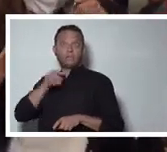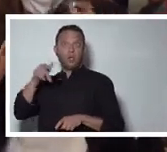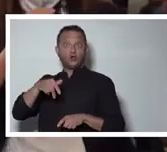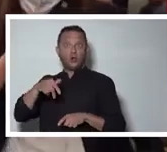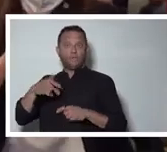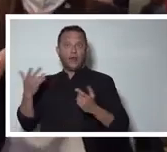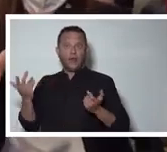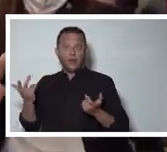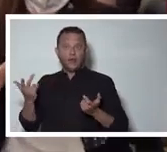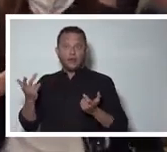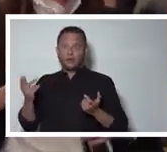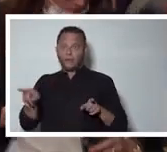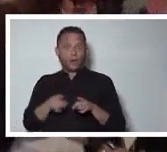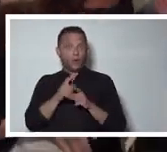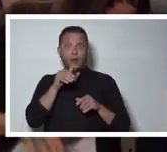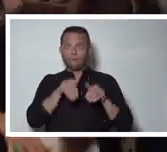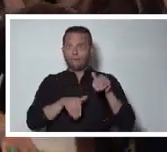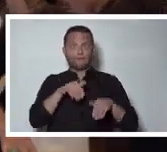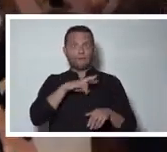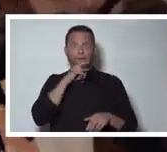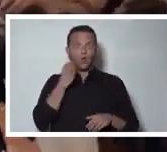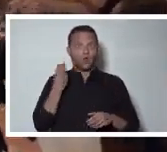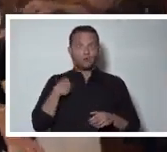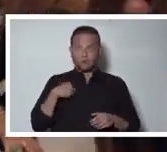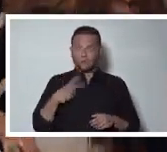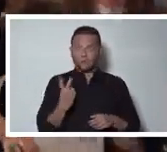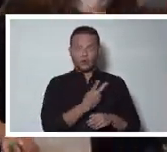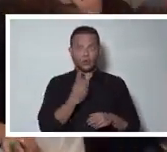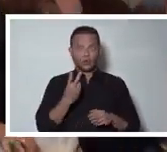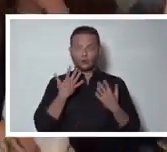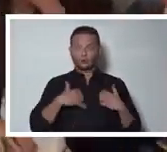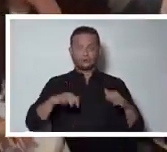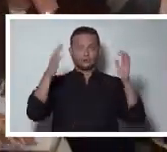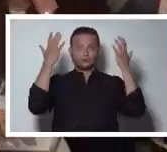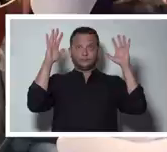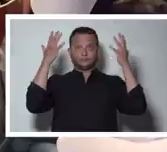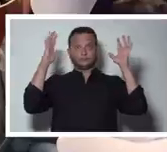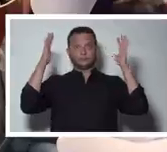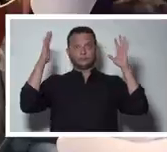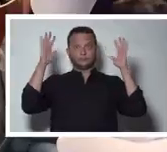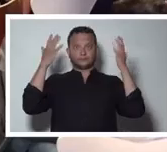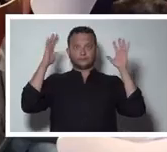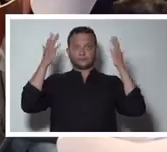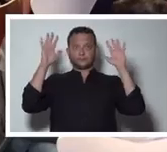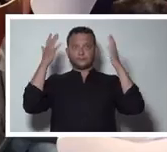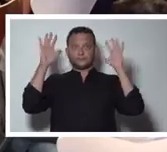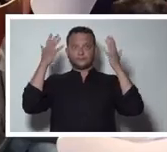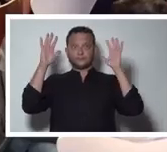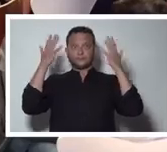e con todas nosotras es una lástima que no lo